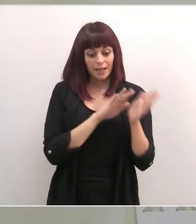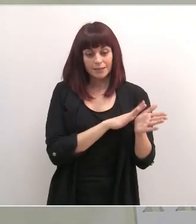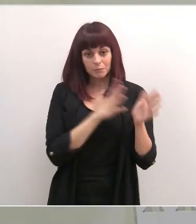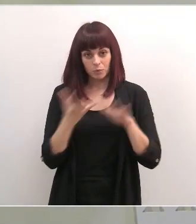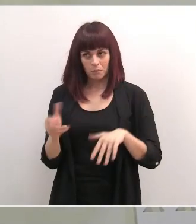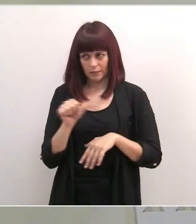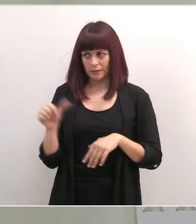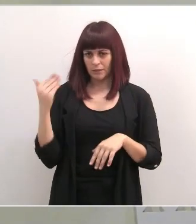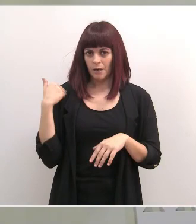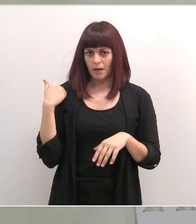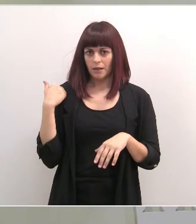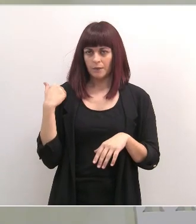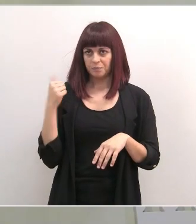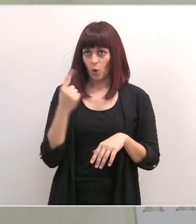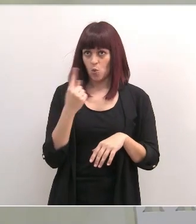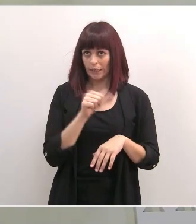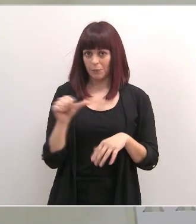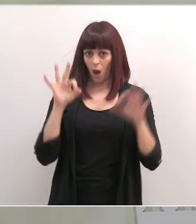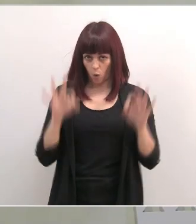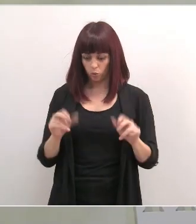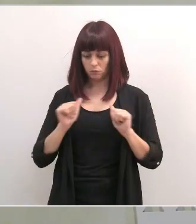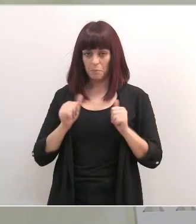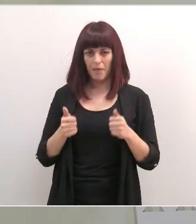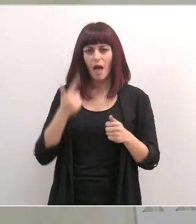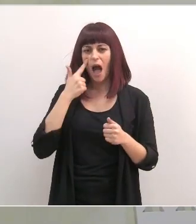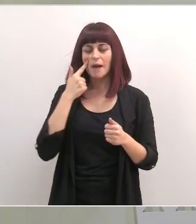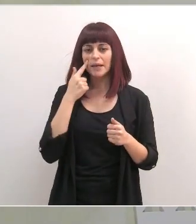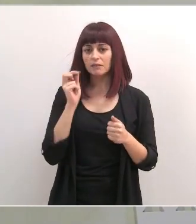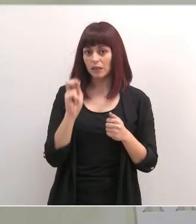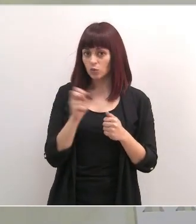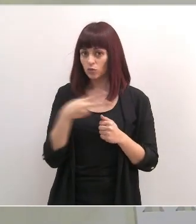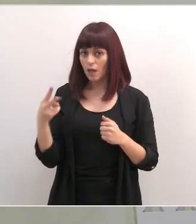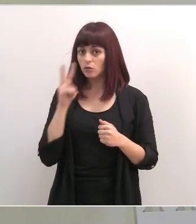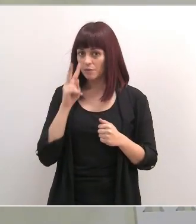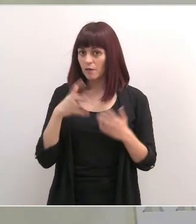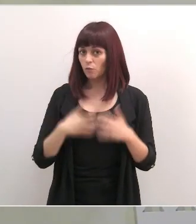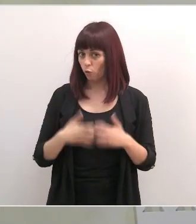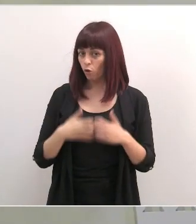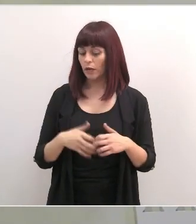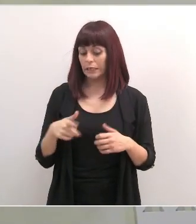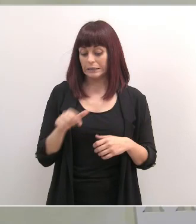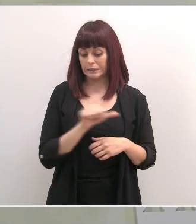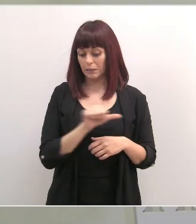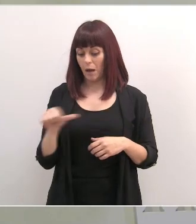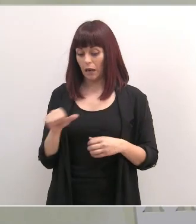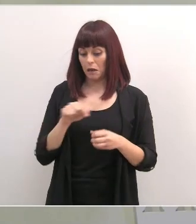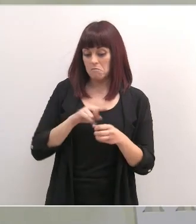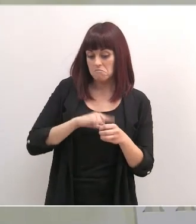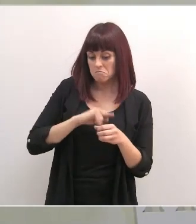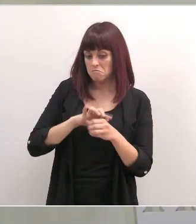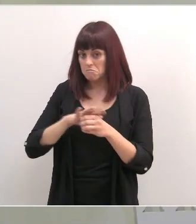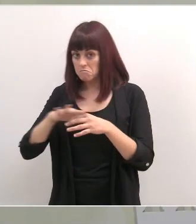algunas semanas, hace una semana en concreto, que yo espero que sea así y que a lo largo de la semana ya podemos ver una